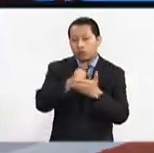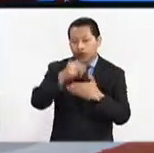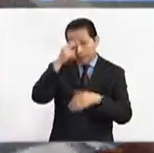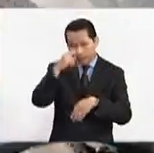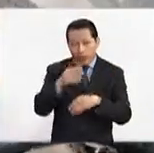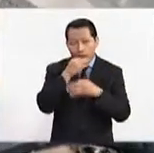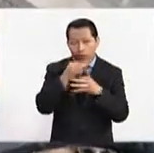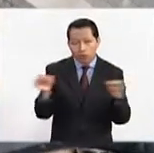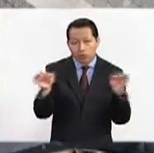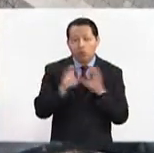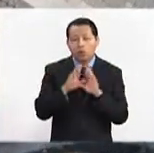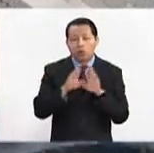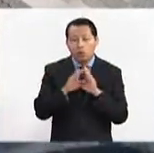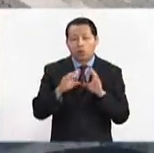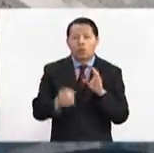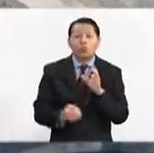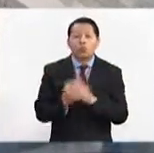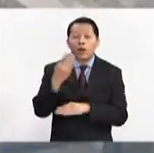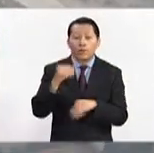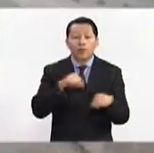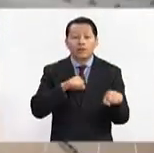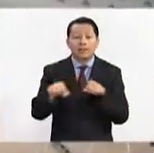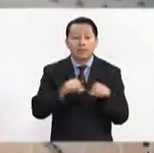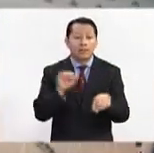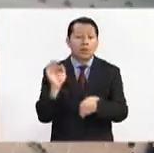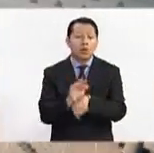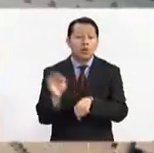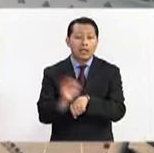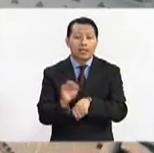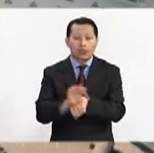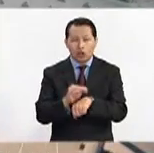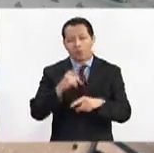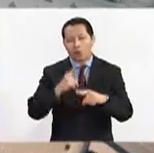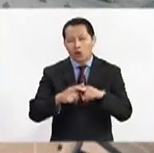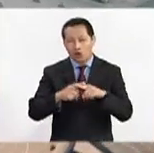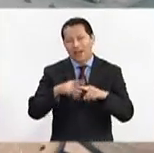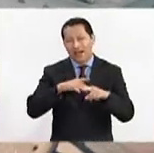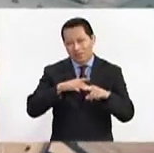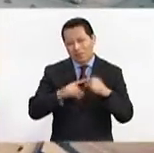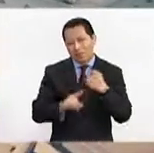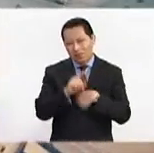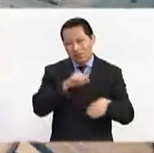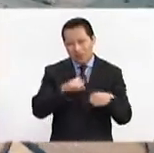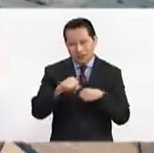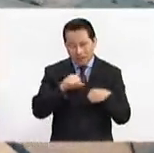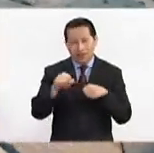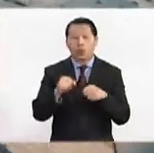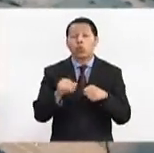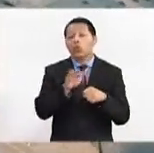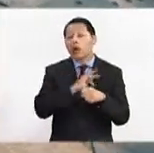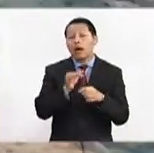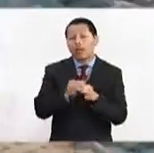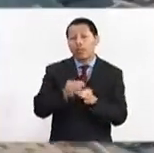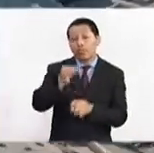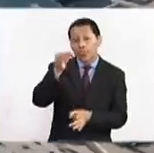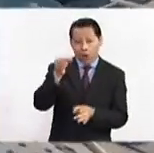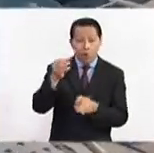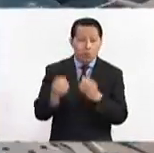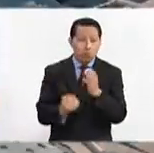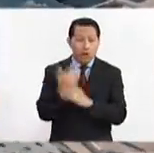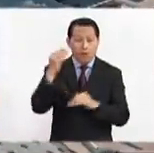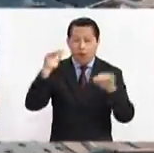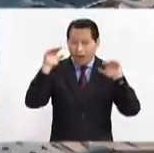de México anunció que instalará un sistema de protección ante eventos sísmicos en la torre de control de tráfico aéreo del nuevo